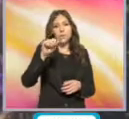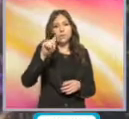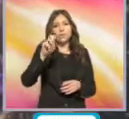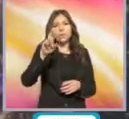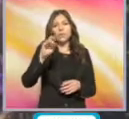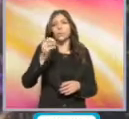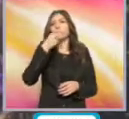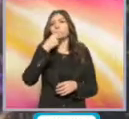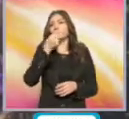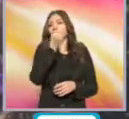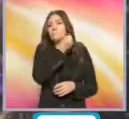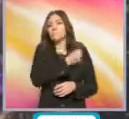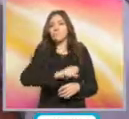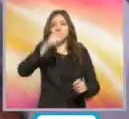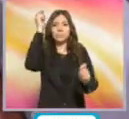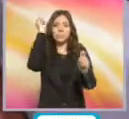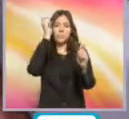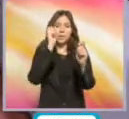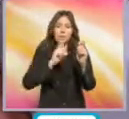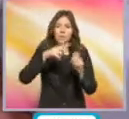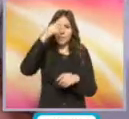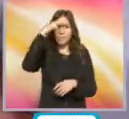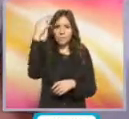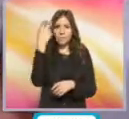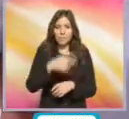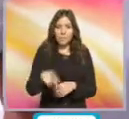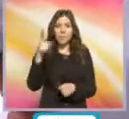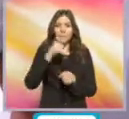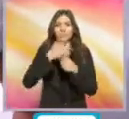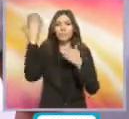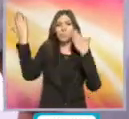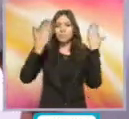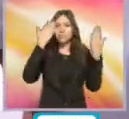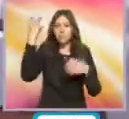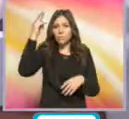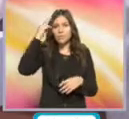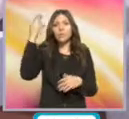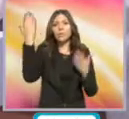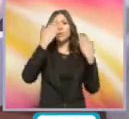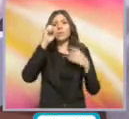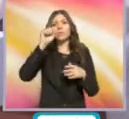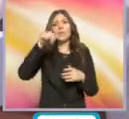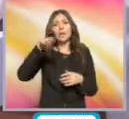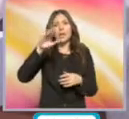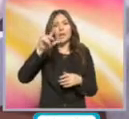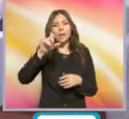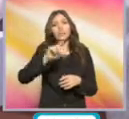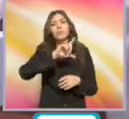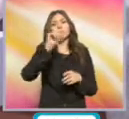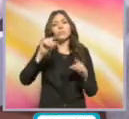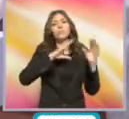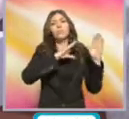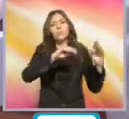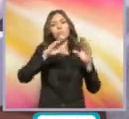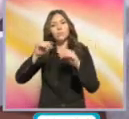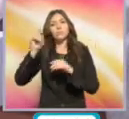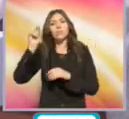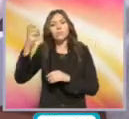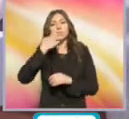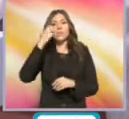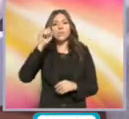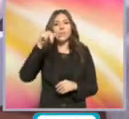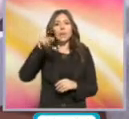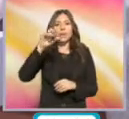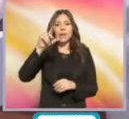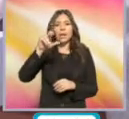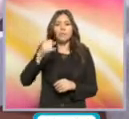Excelente escultor mexicano, pilar de la escultura en México. Estudió en Bellas Artes, estudió en San Carlos, después dio clases en San Carlos y nos presenta un